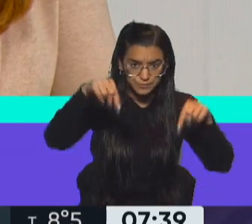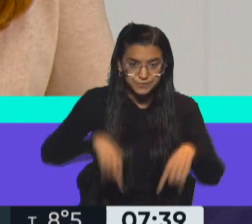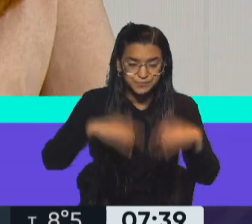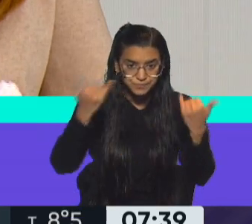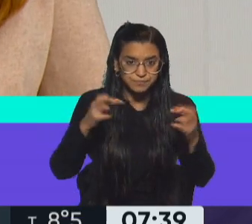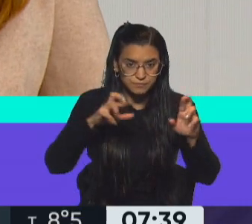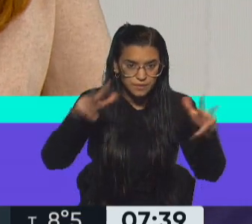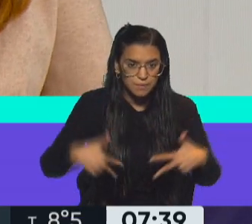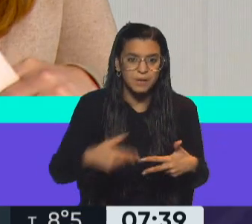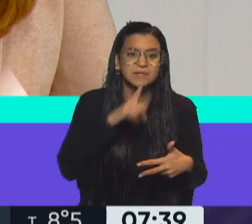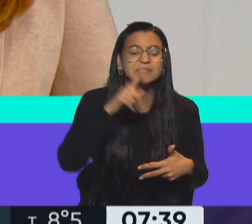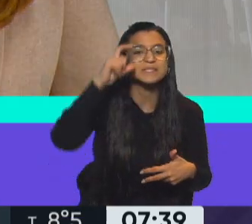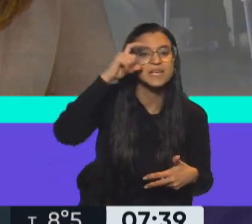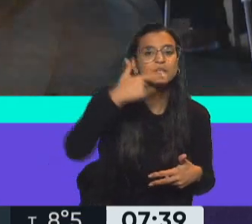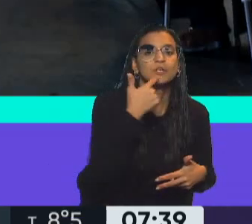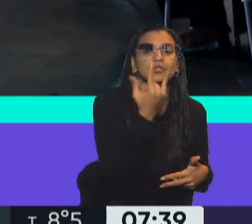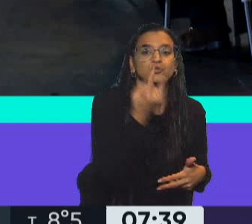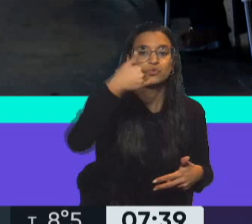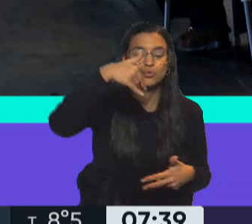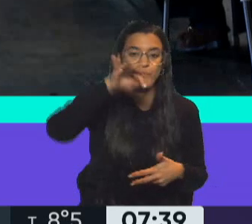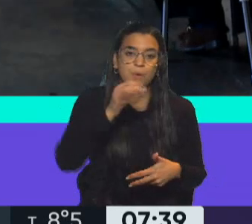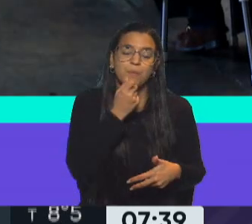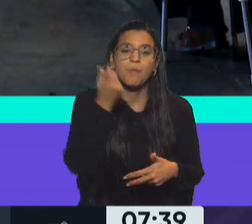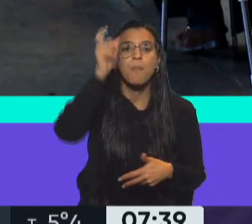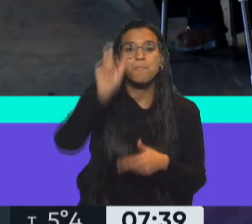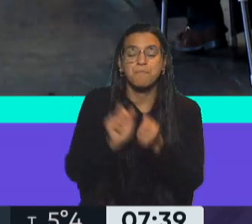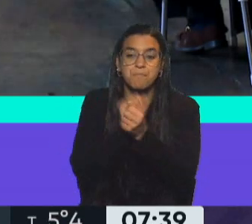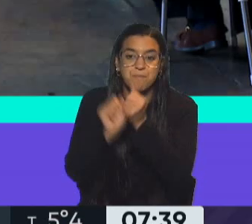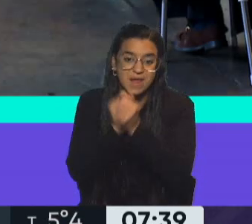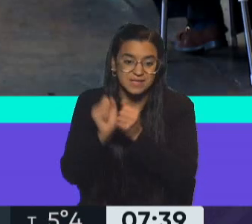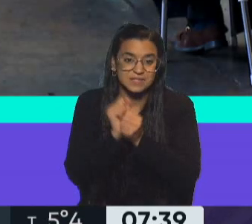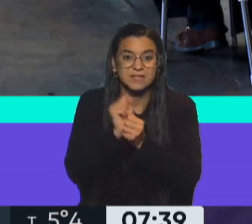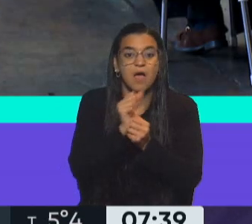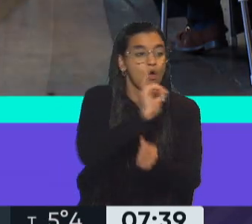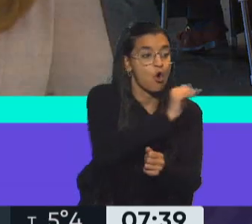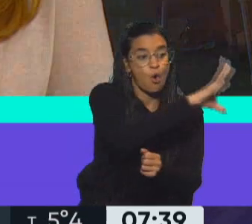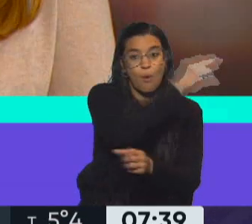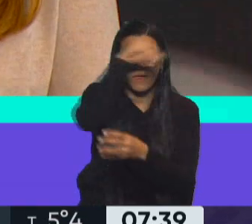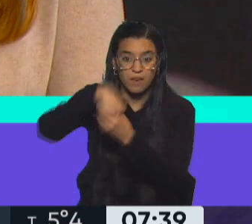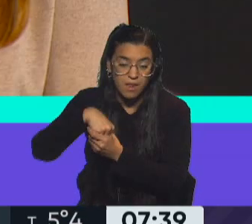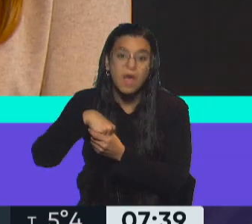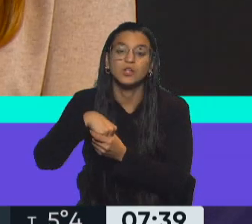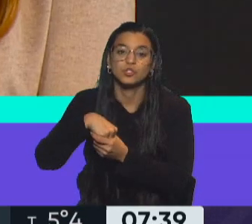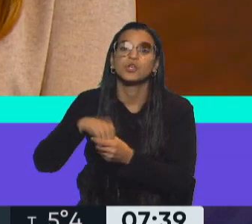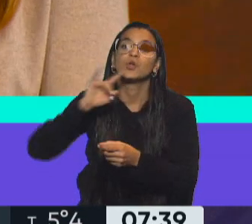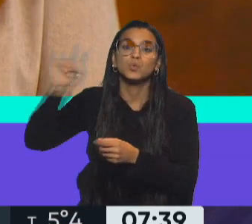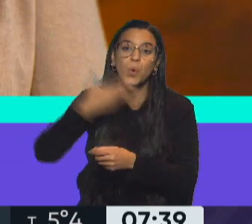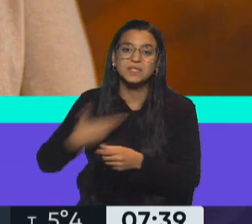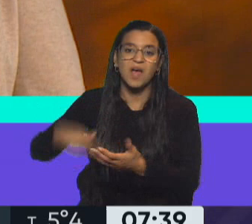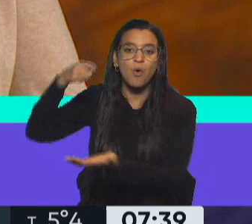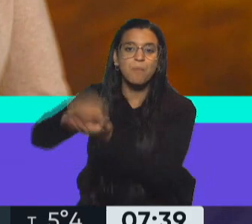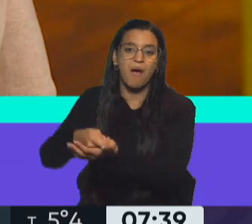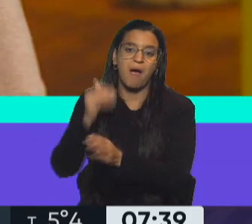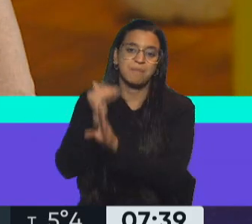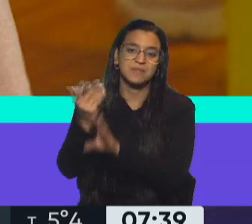que es este plan Te Sumo, que si una empresa suma a un joven, el Estado paga una parte del salario. Así que, pero después hay una